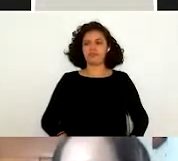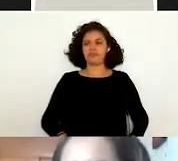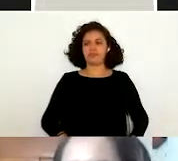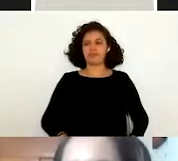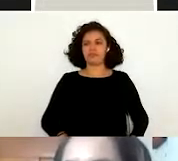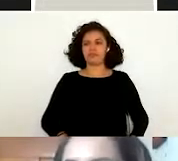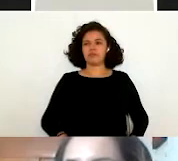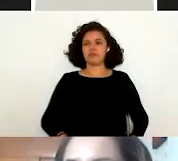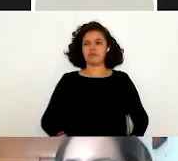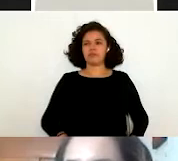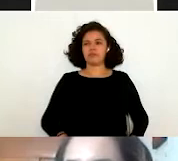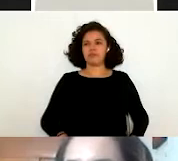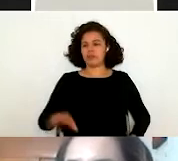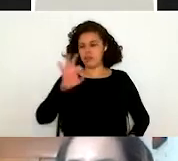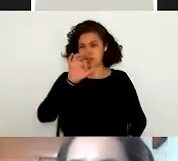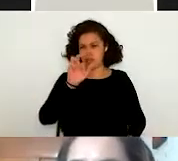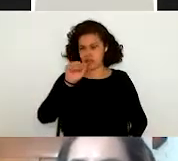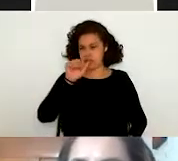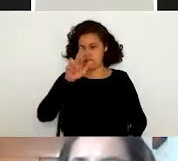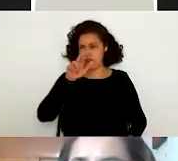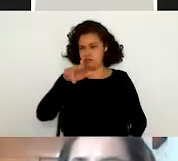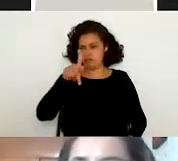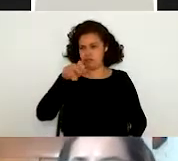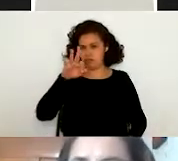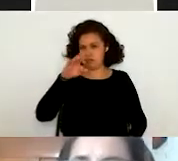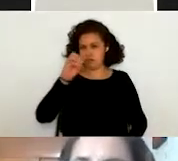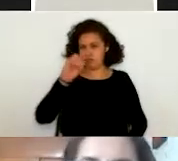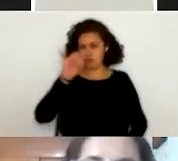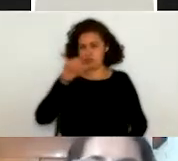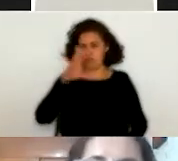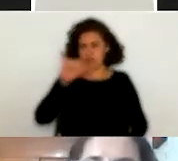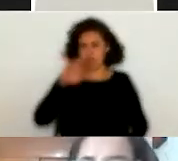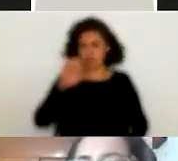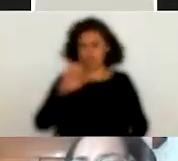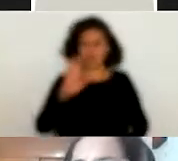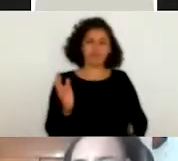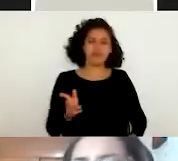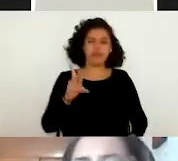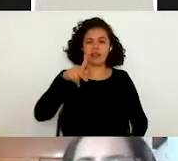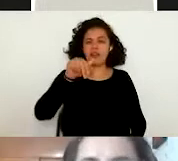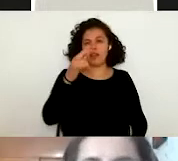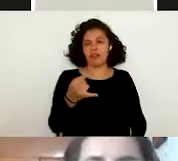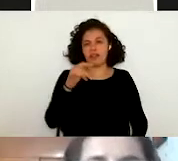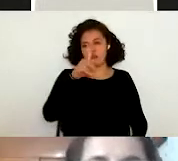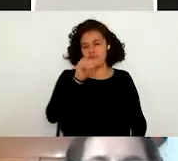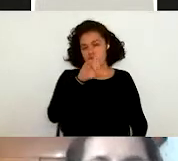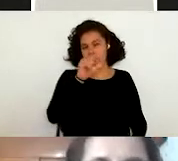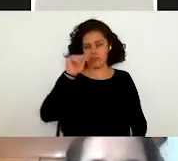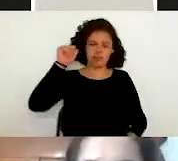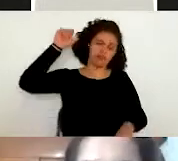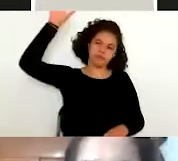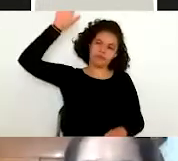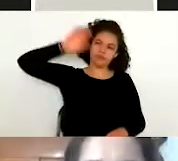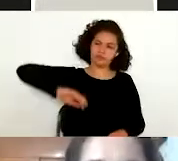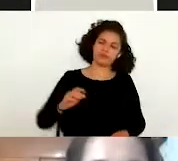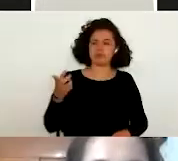no sé, Arnulfo, Jaime. A ver, Katy, Paola levantó la mano. ¿Nos quieres comentar?